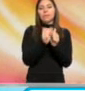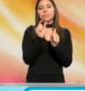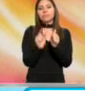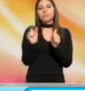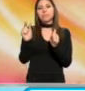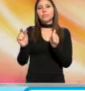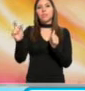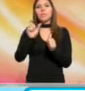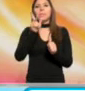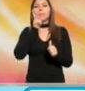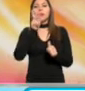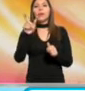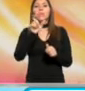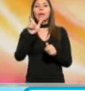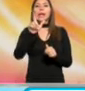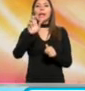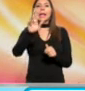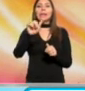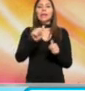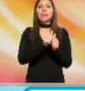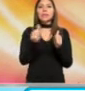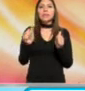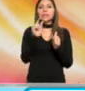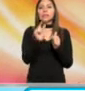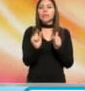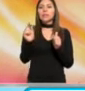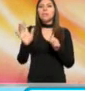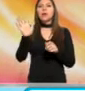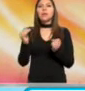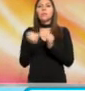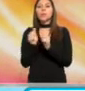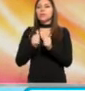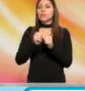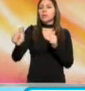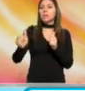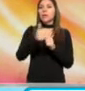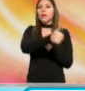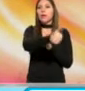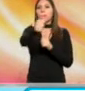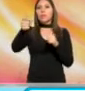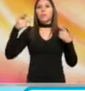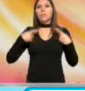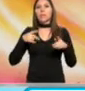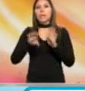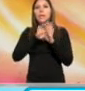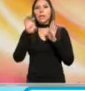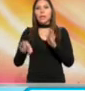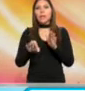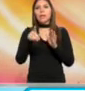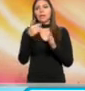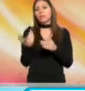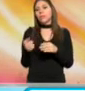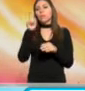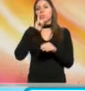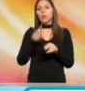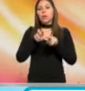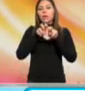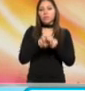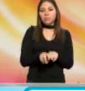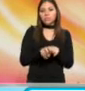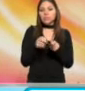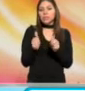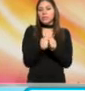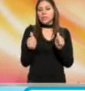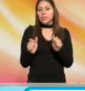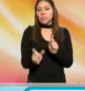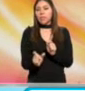Nosotros cuando separamos cada letra es como si nos separáramos de los demás, ¿no? Está Quique, luego está Miriam, luego está Gaby, o sea, le vas dando